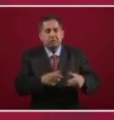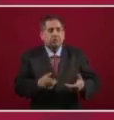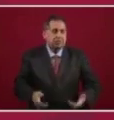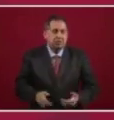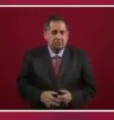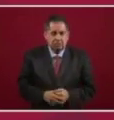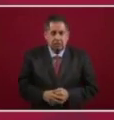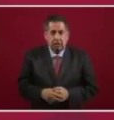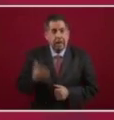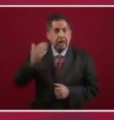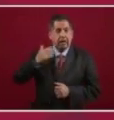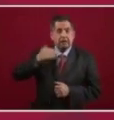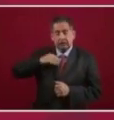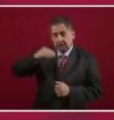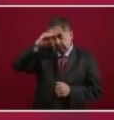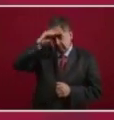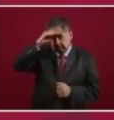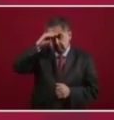Se pensó,